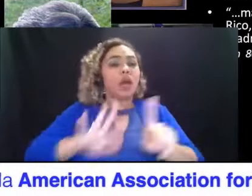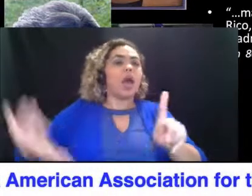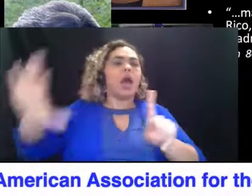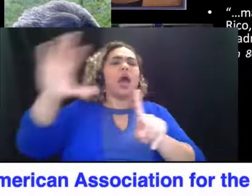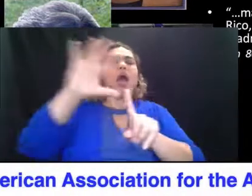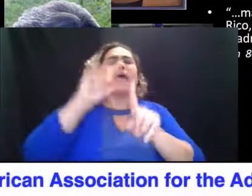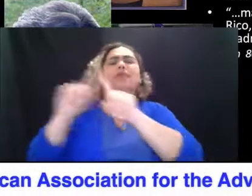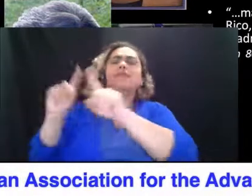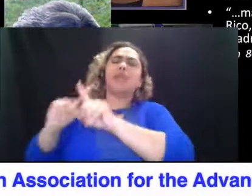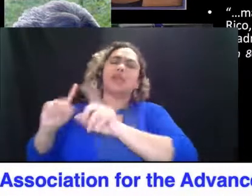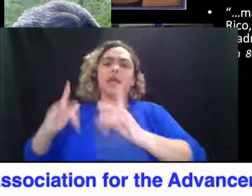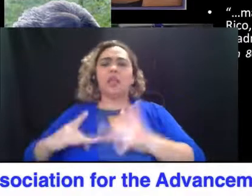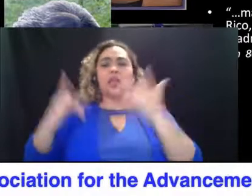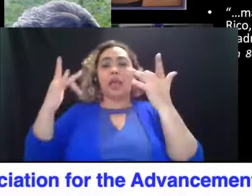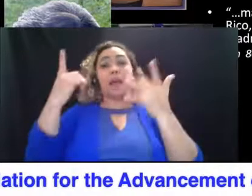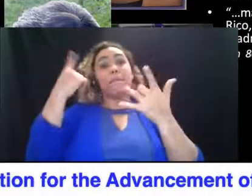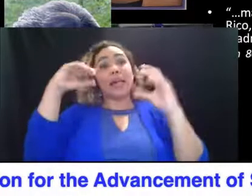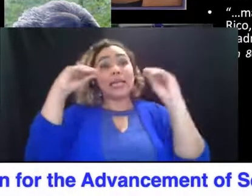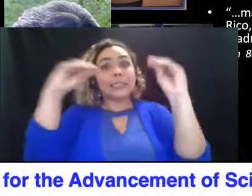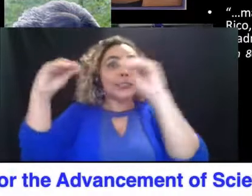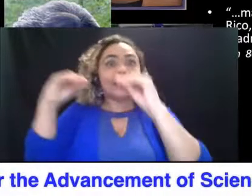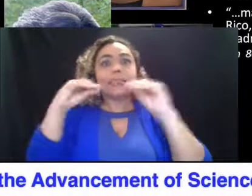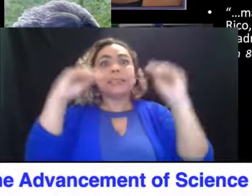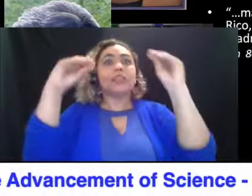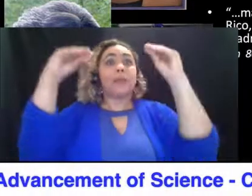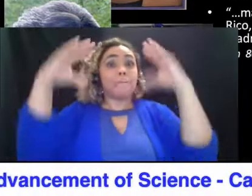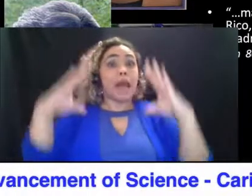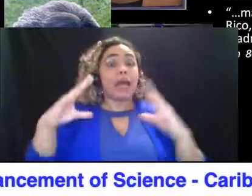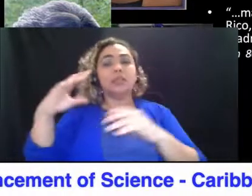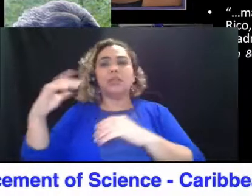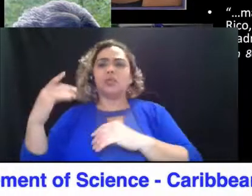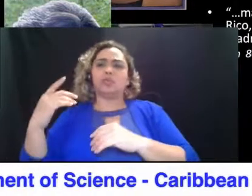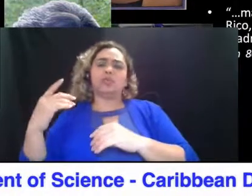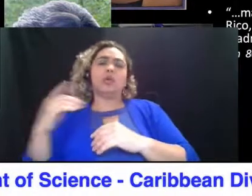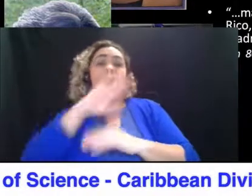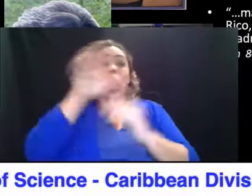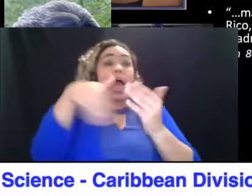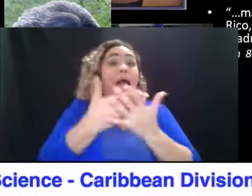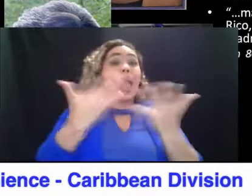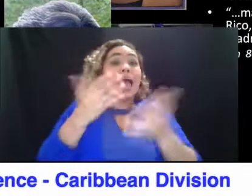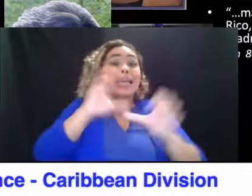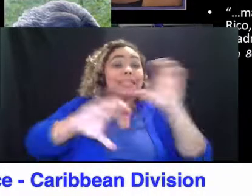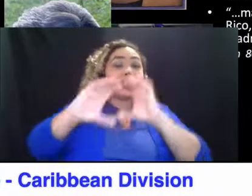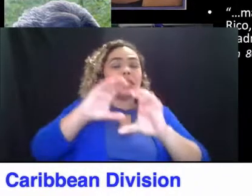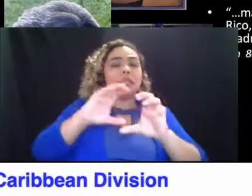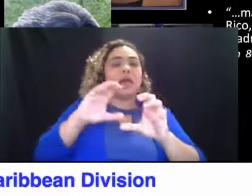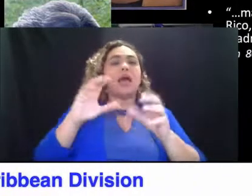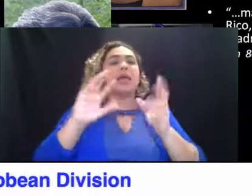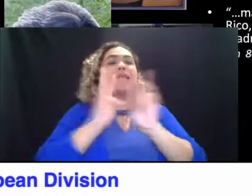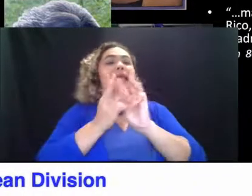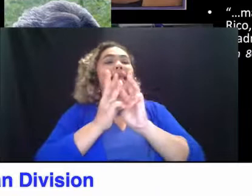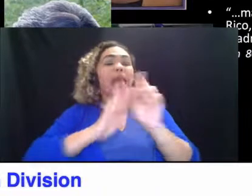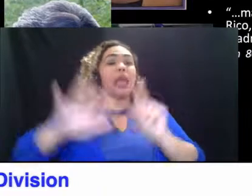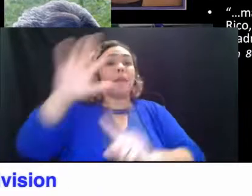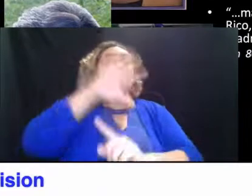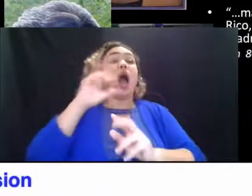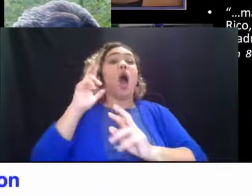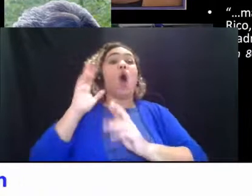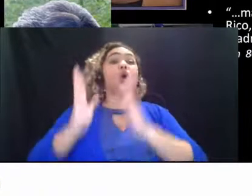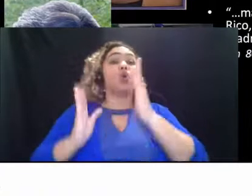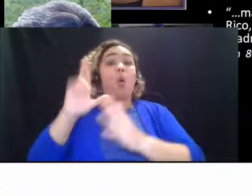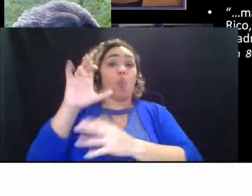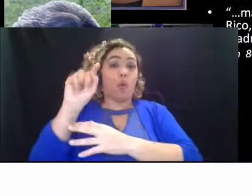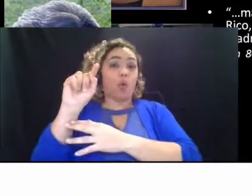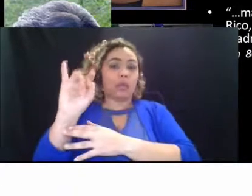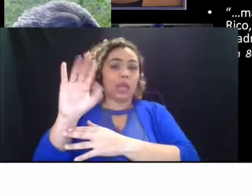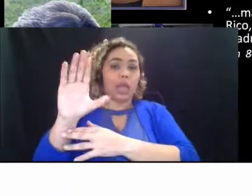numerosas actividades para la capacitación de maestros y maestras en el área de ciencias climáticas, robótica y